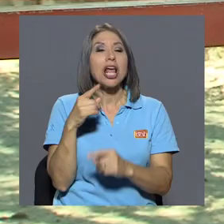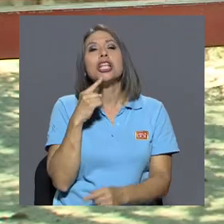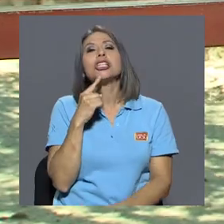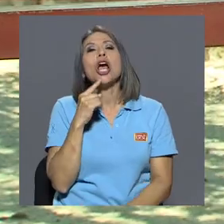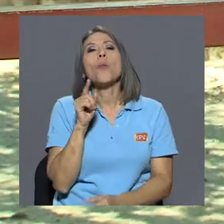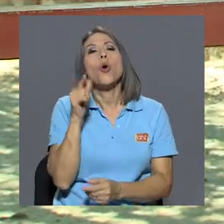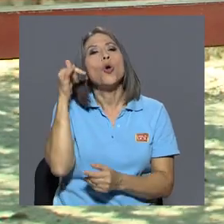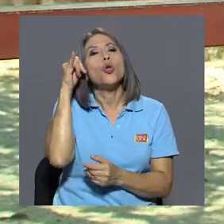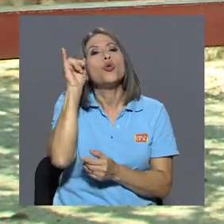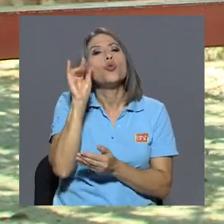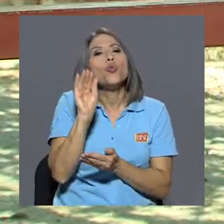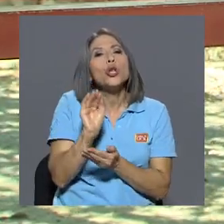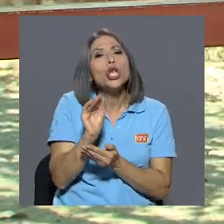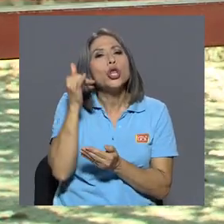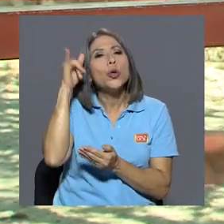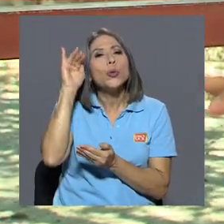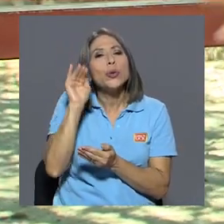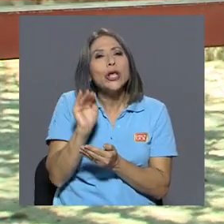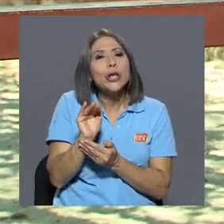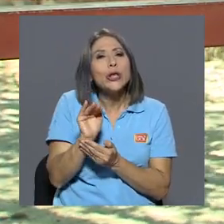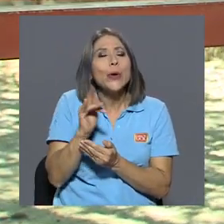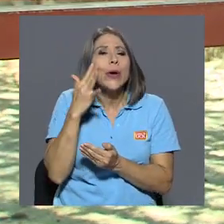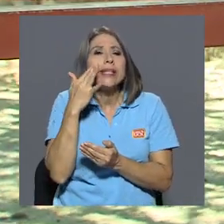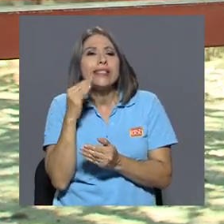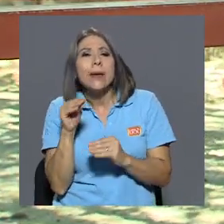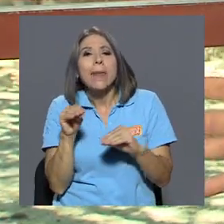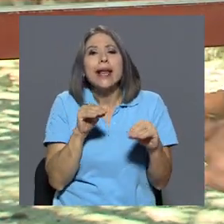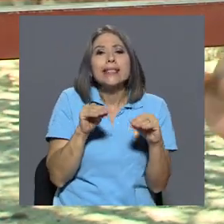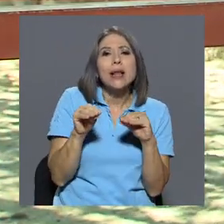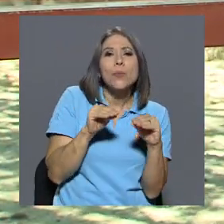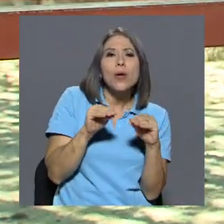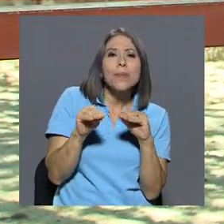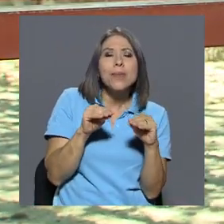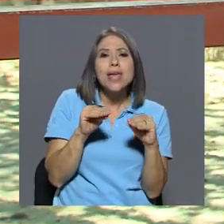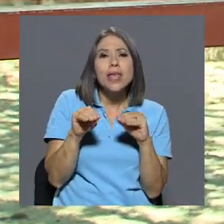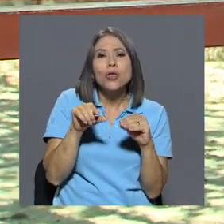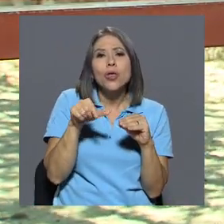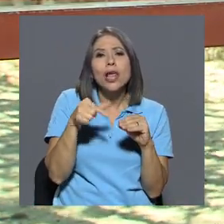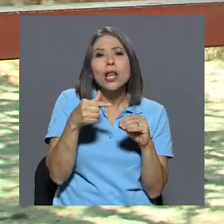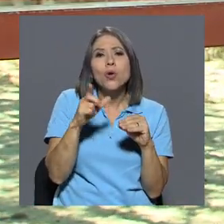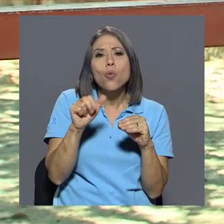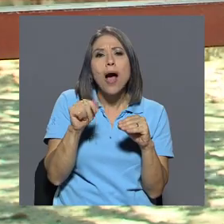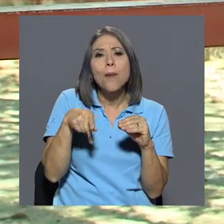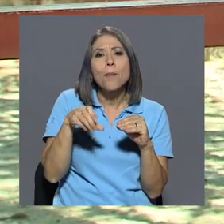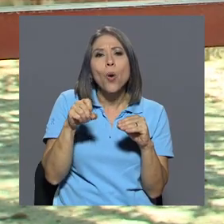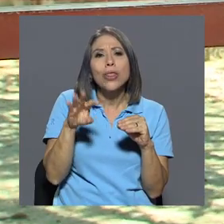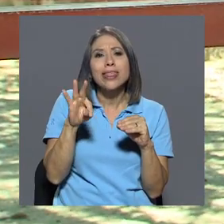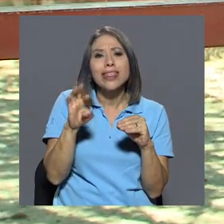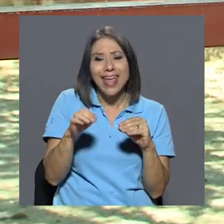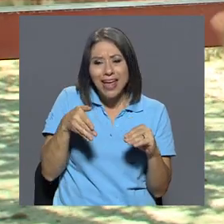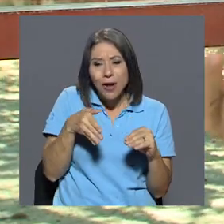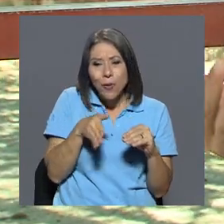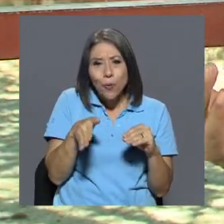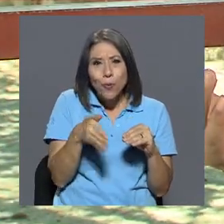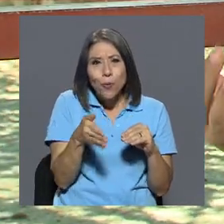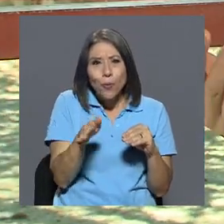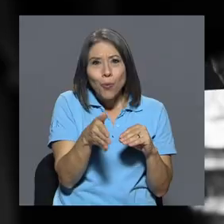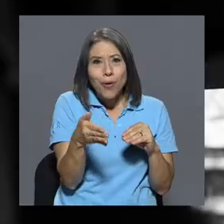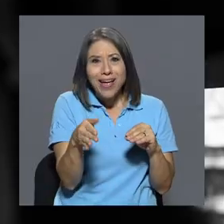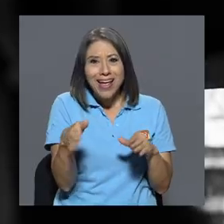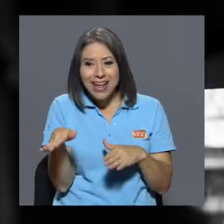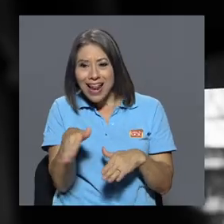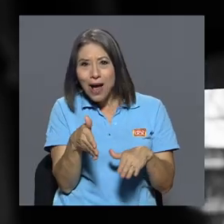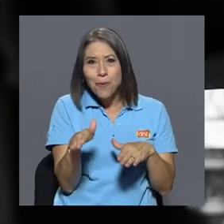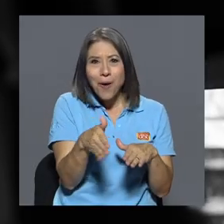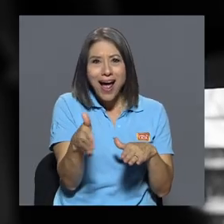turito. Es que se parece al movimiento del guapote en el agua. La redondera, pues todos sabemos